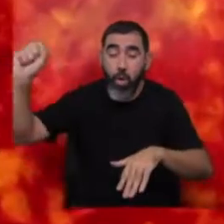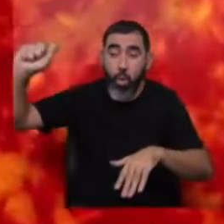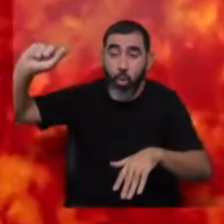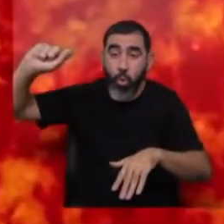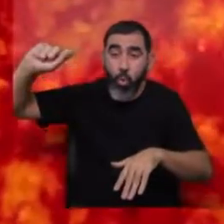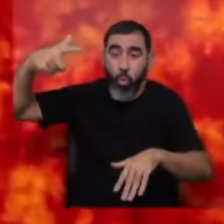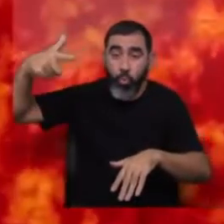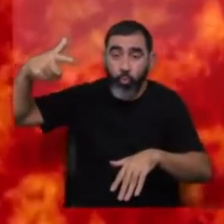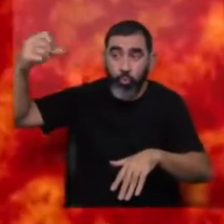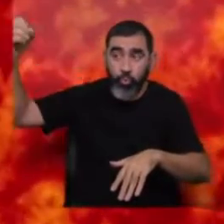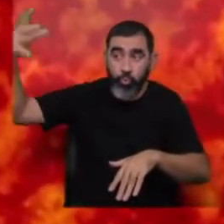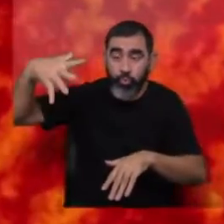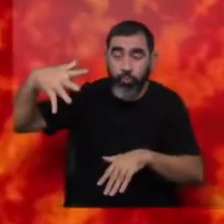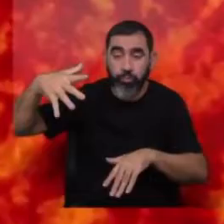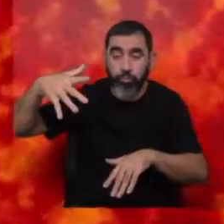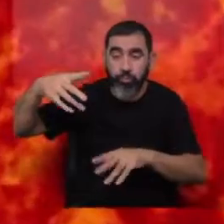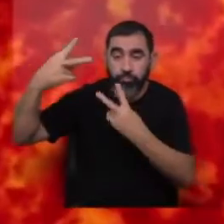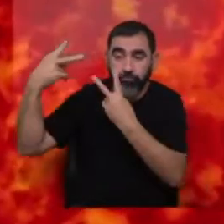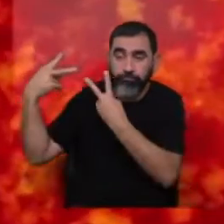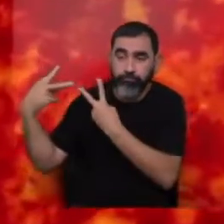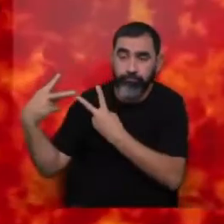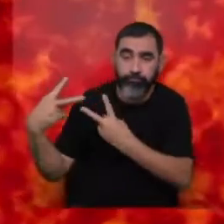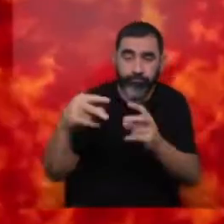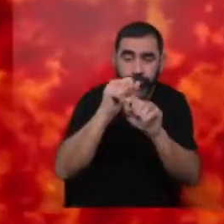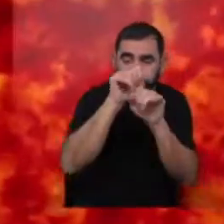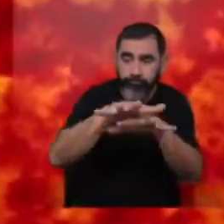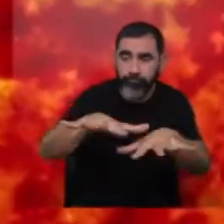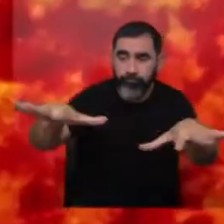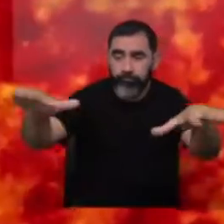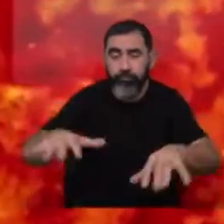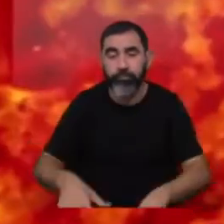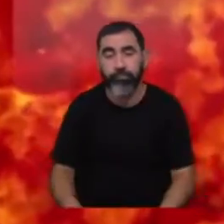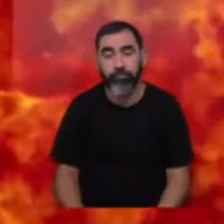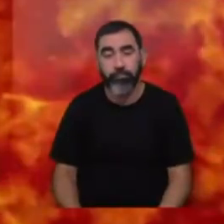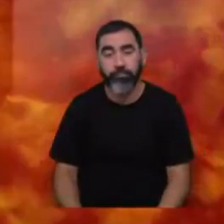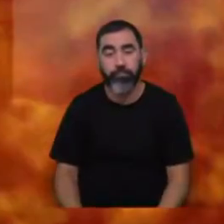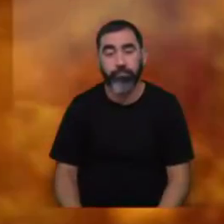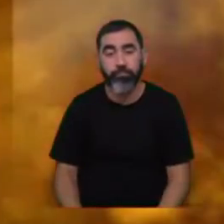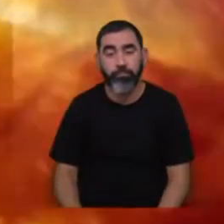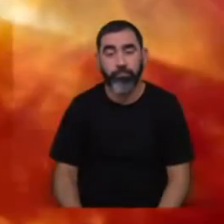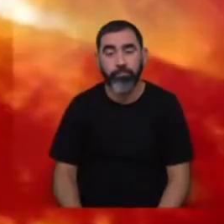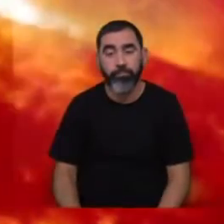que viajan desde esa zona en todas direcciones.